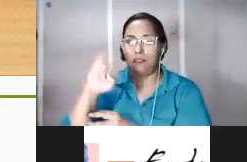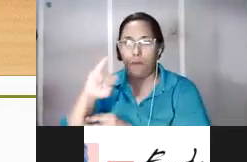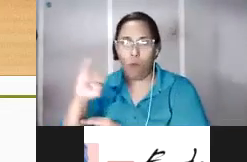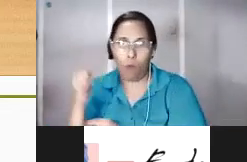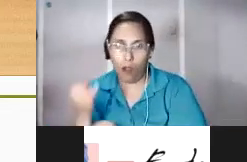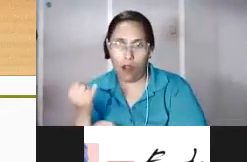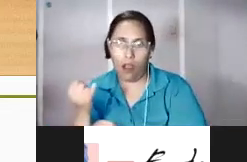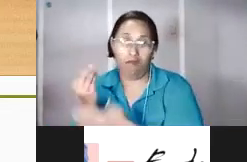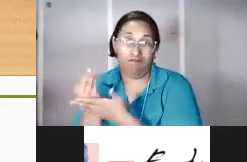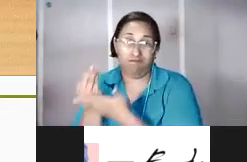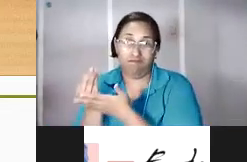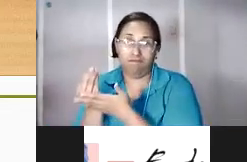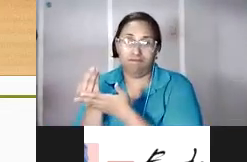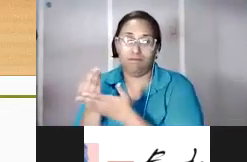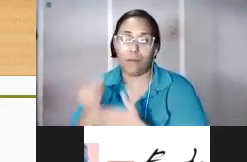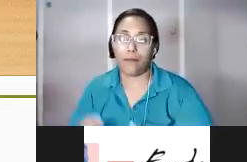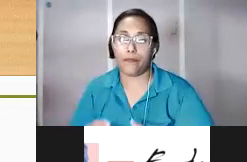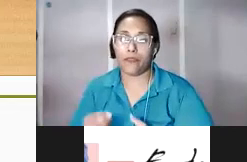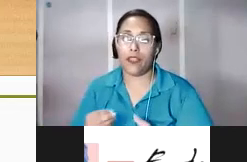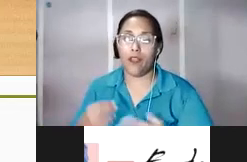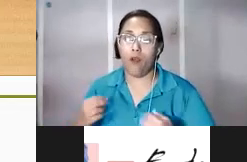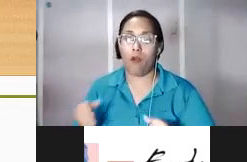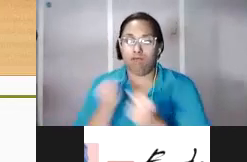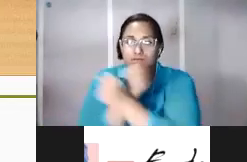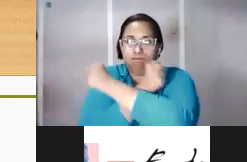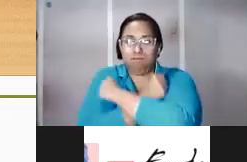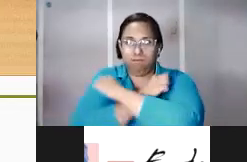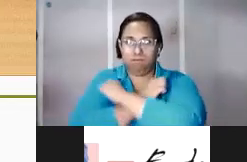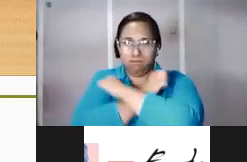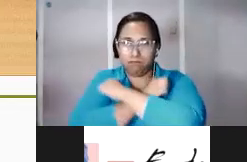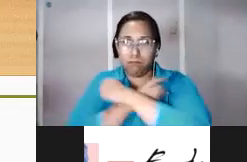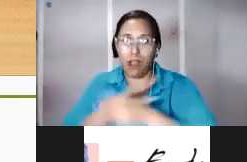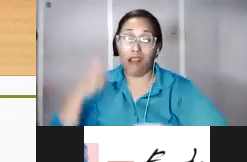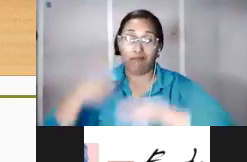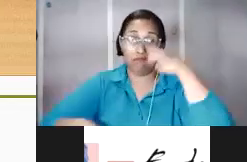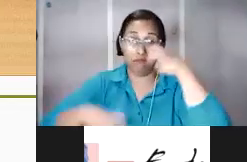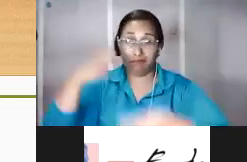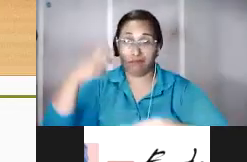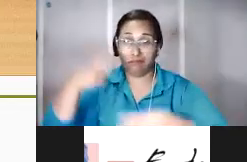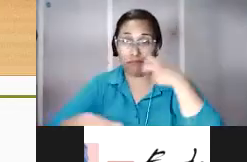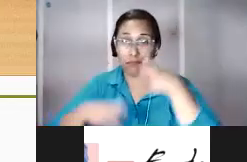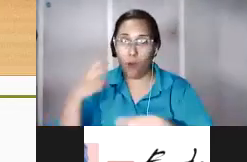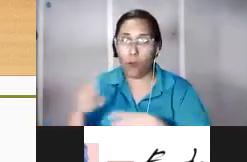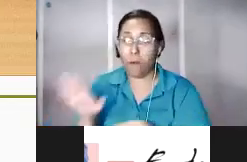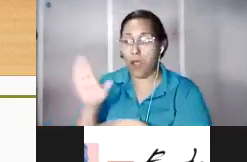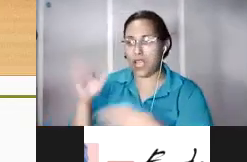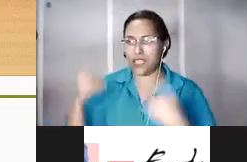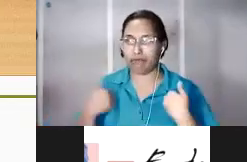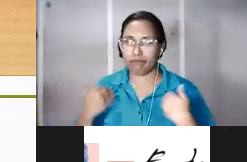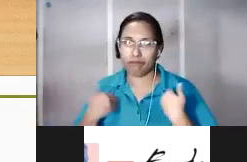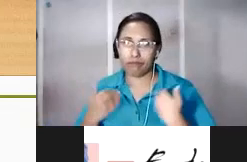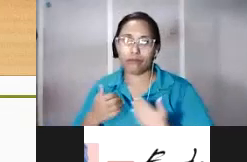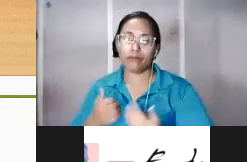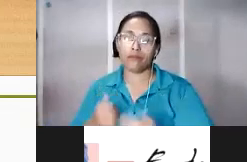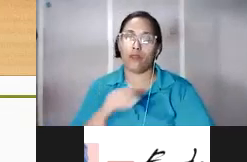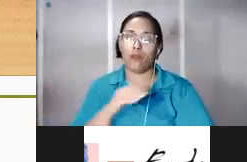era casi una camisa de fuerza, porque estas muchachas en cierto sentido,